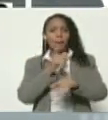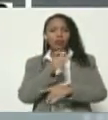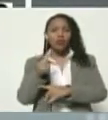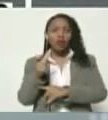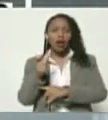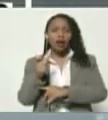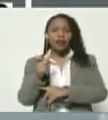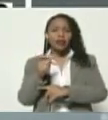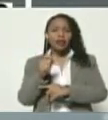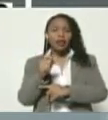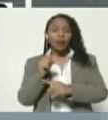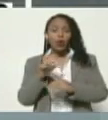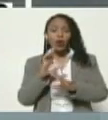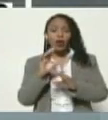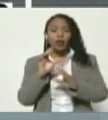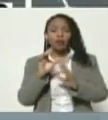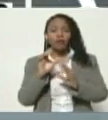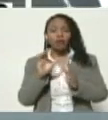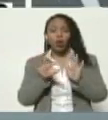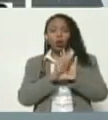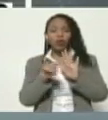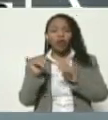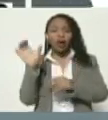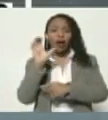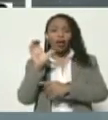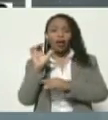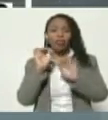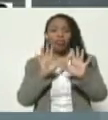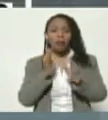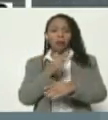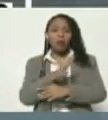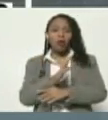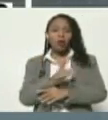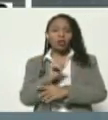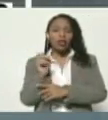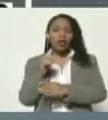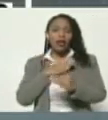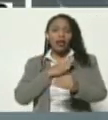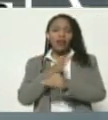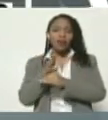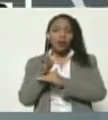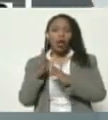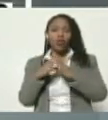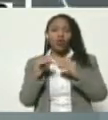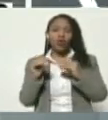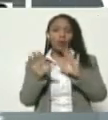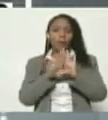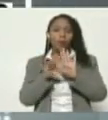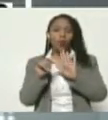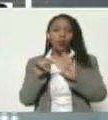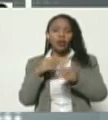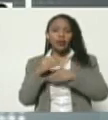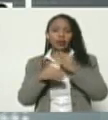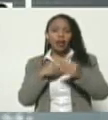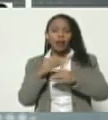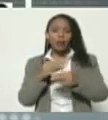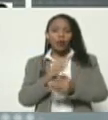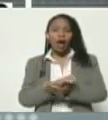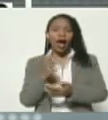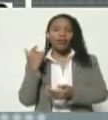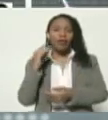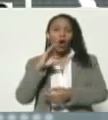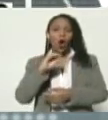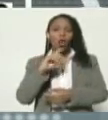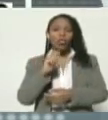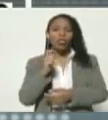elegían 10 constituyentes por Caracas. Y íbamos todos los candidatos. Ahí estaba nuestro hermano Eliezer Otaiza.